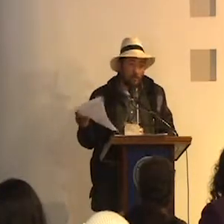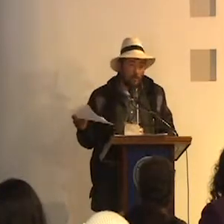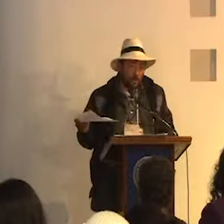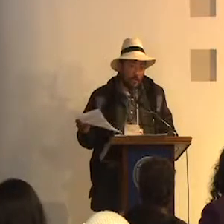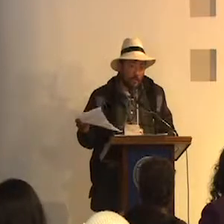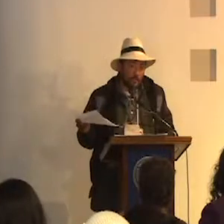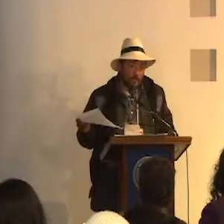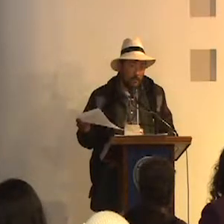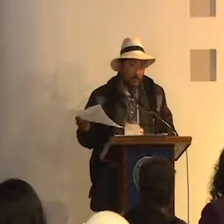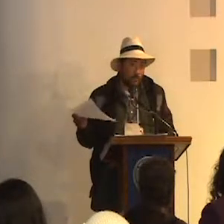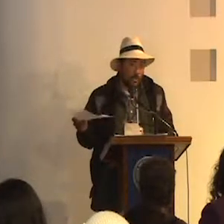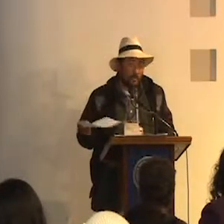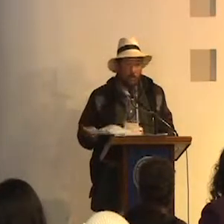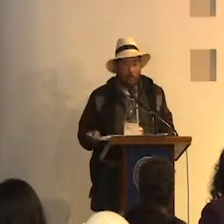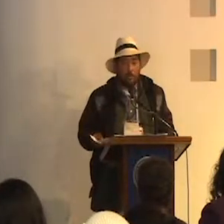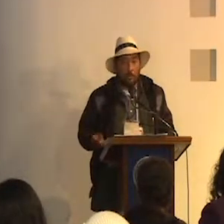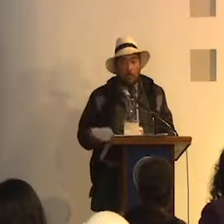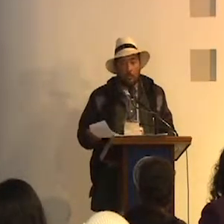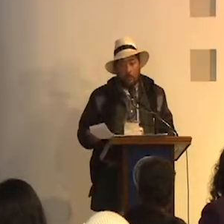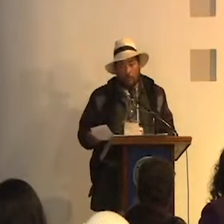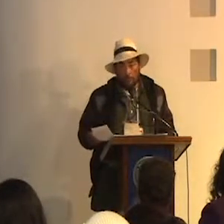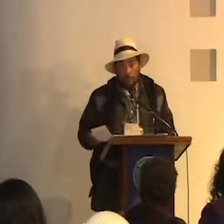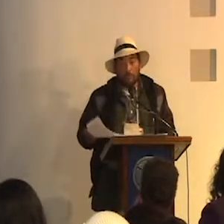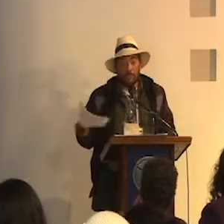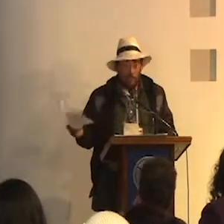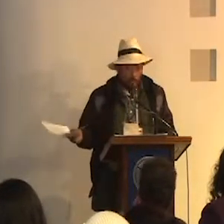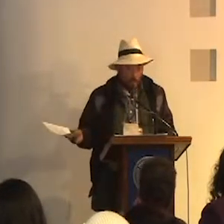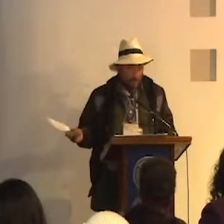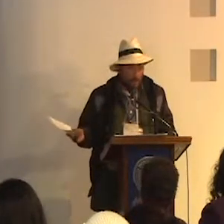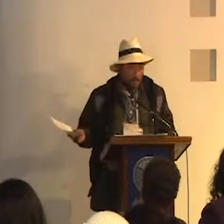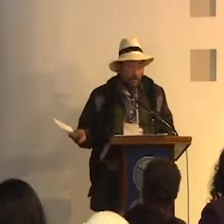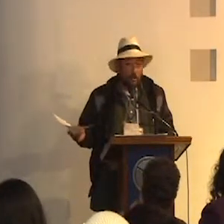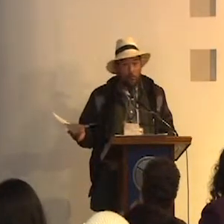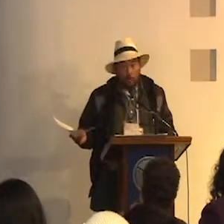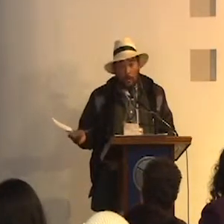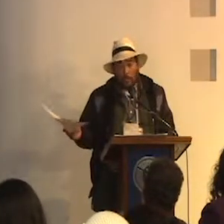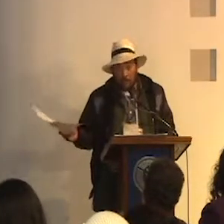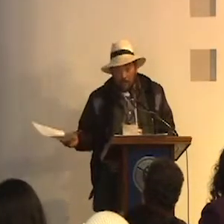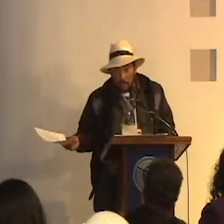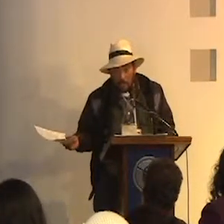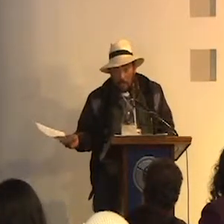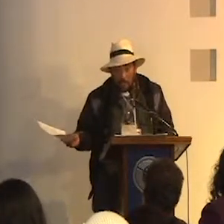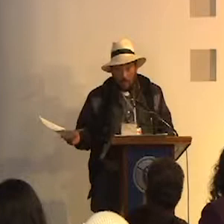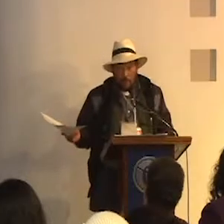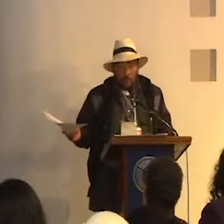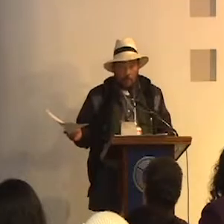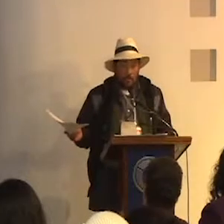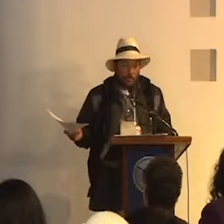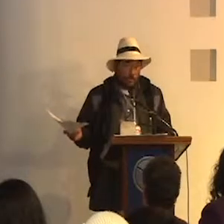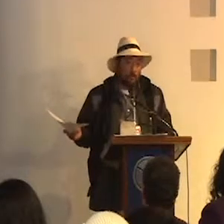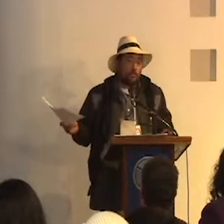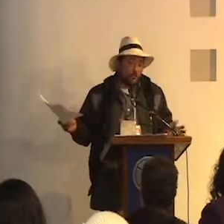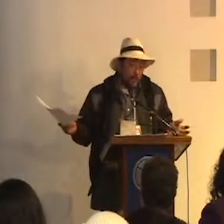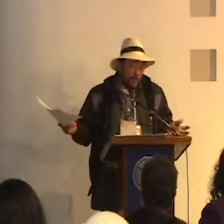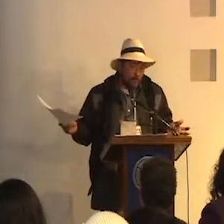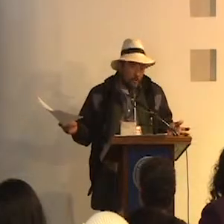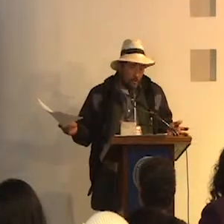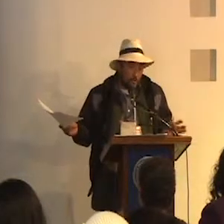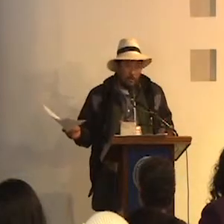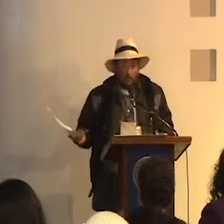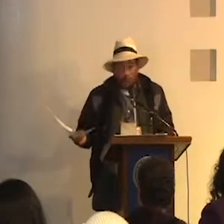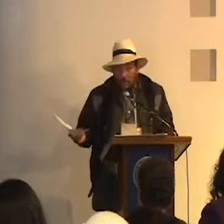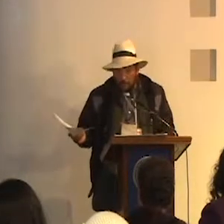país las hicieron para violarlas. Por eso es que el gobierno no le conviene que el pueblo se destruya, porque el burro dejaría de patear. Porque el